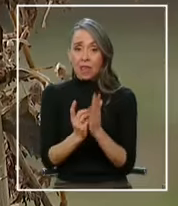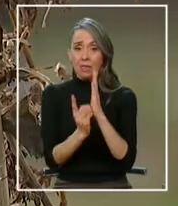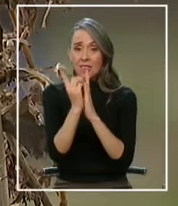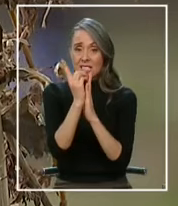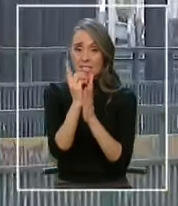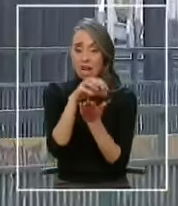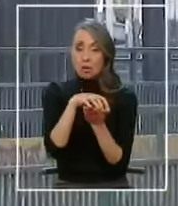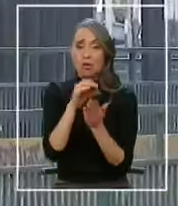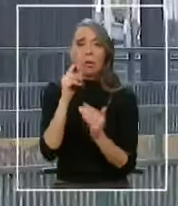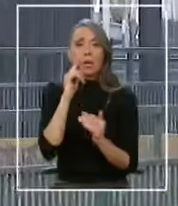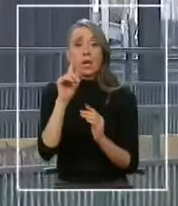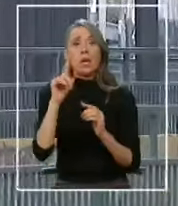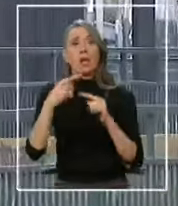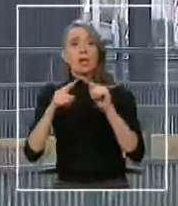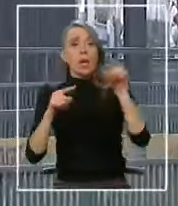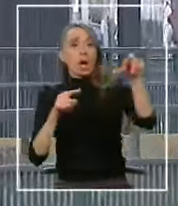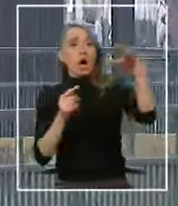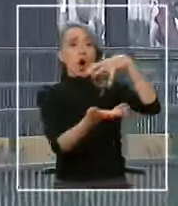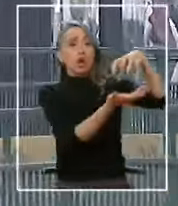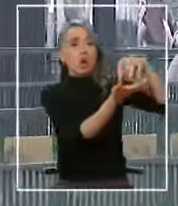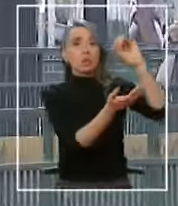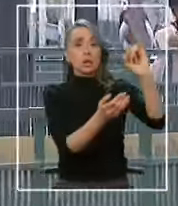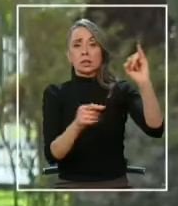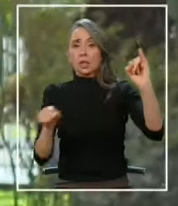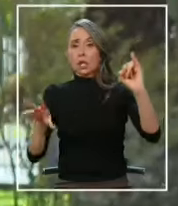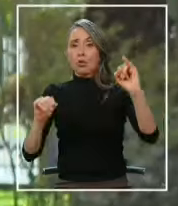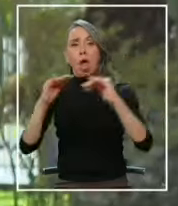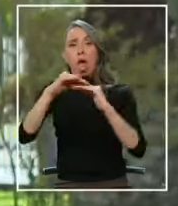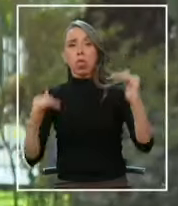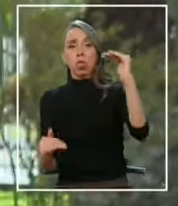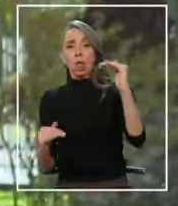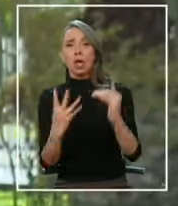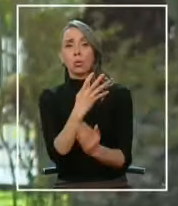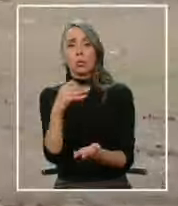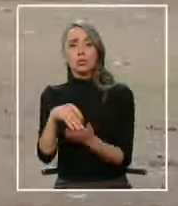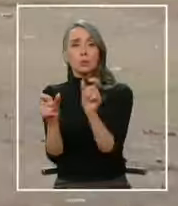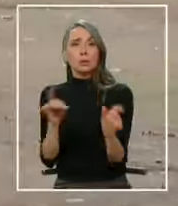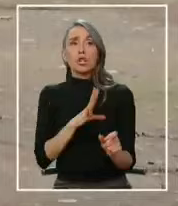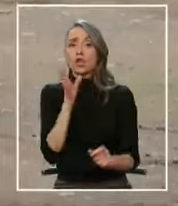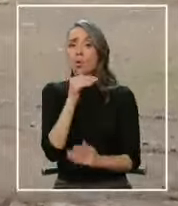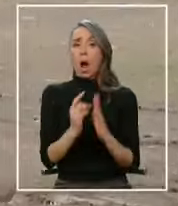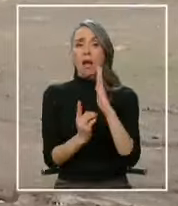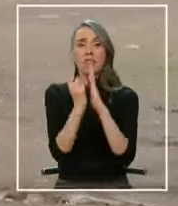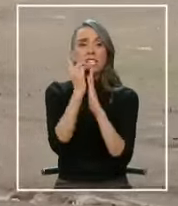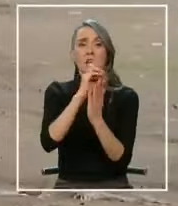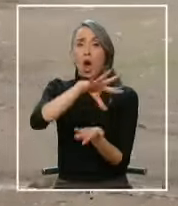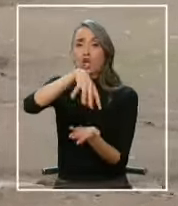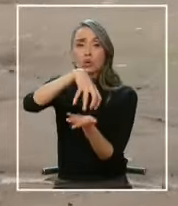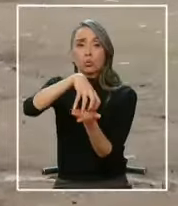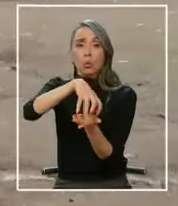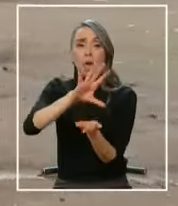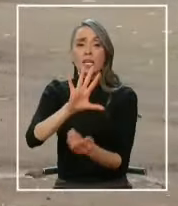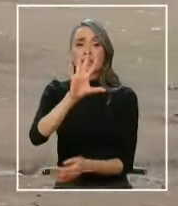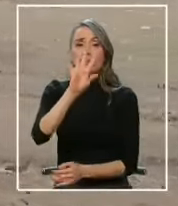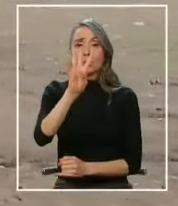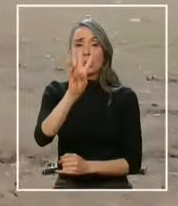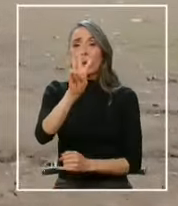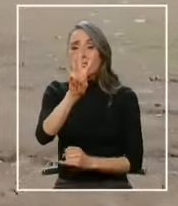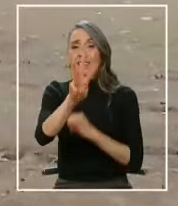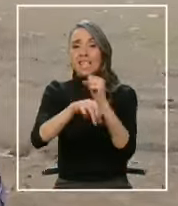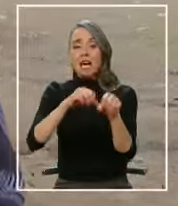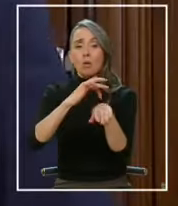a la que están confinados casi 400.000 chilenos. Yo creo que no tenemos desarrollo urbano. Esto lleva 53